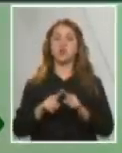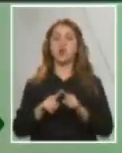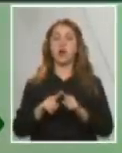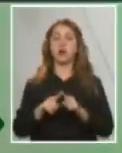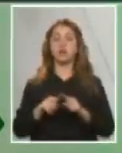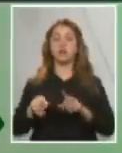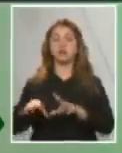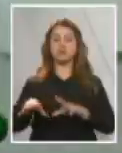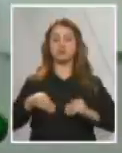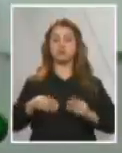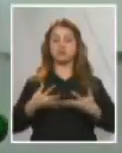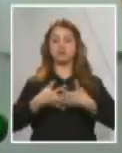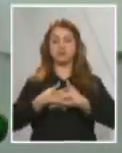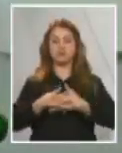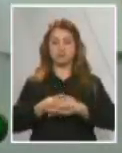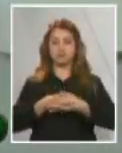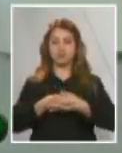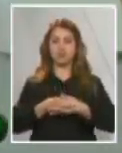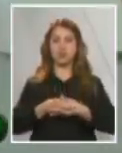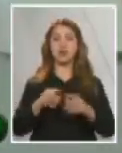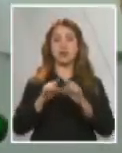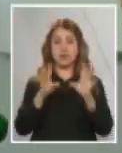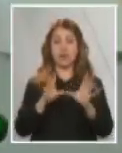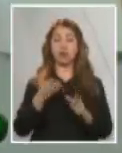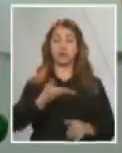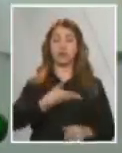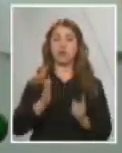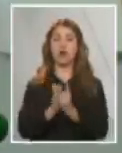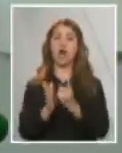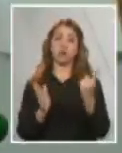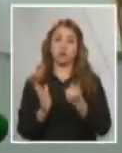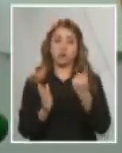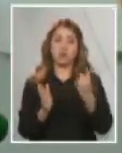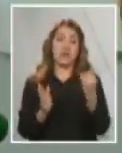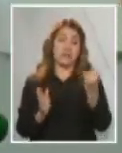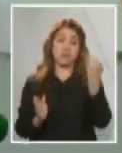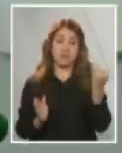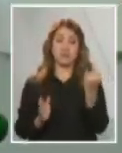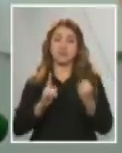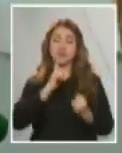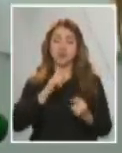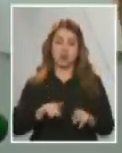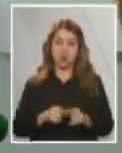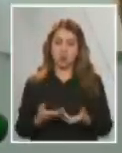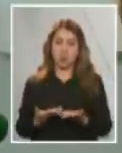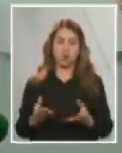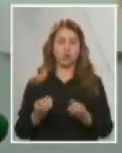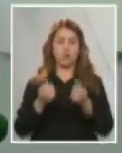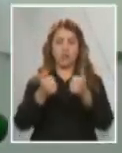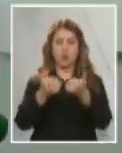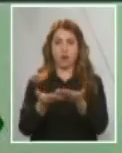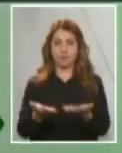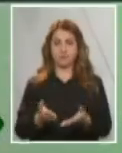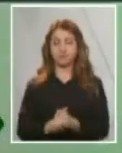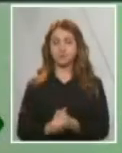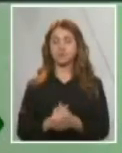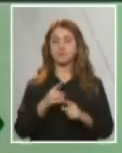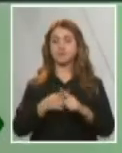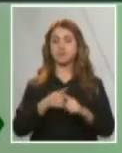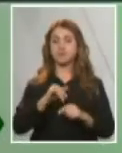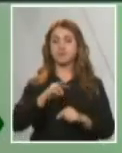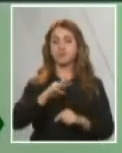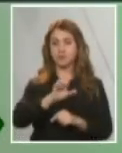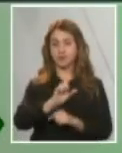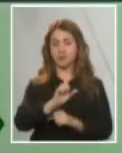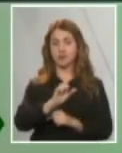parte, sí. Mucho más independencia, la autonomía que tiene igual, súper buena. Jimena, ¿cuál